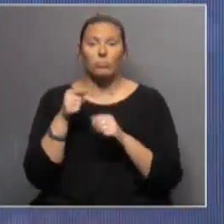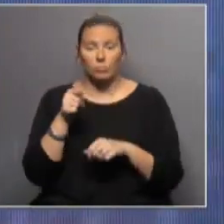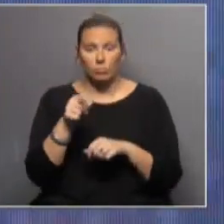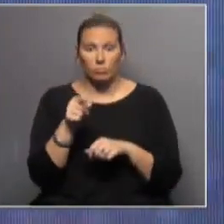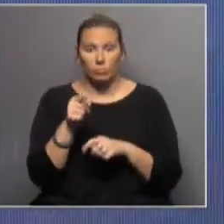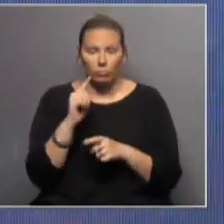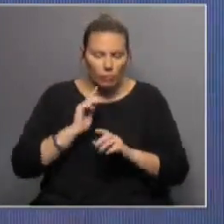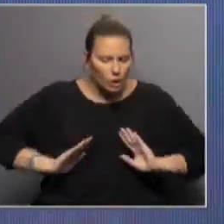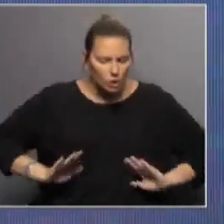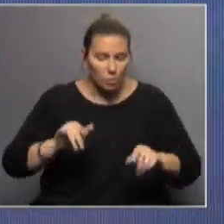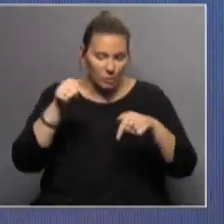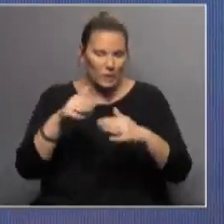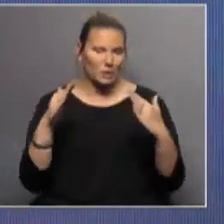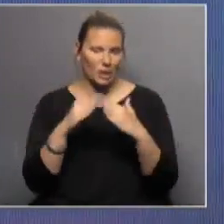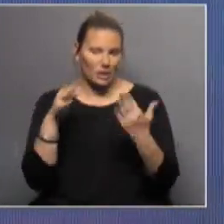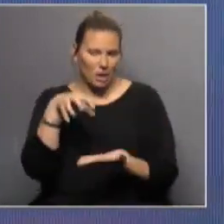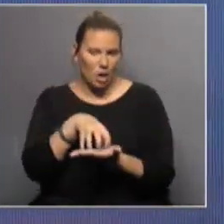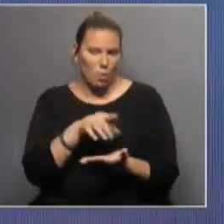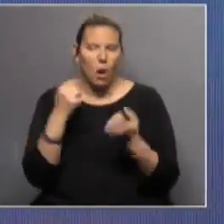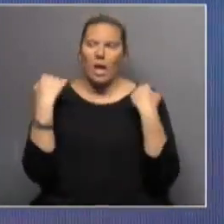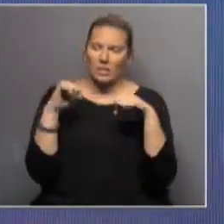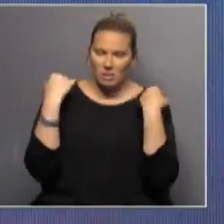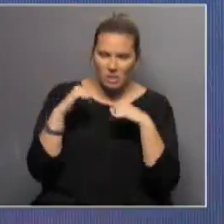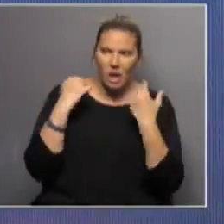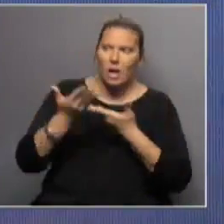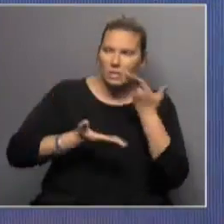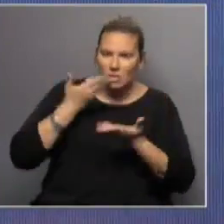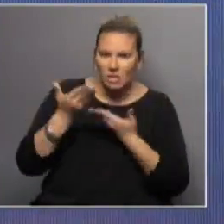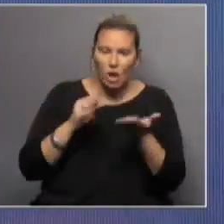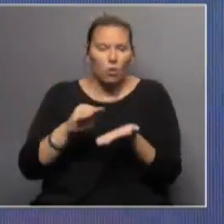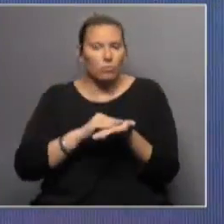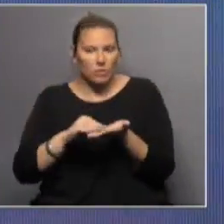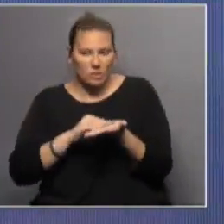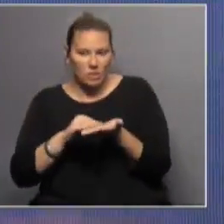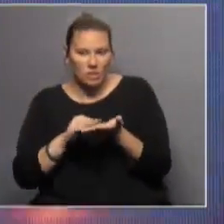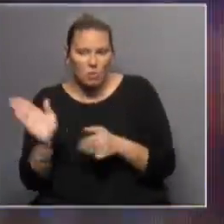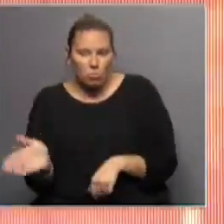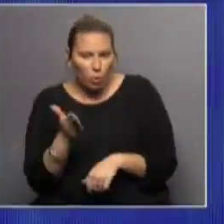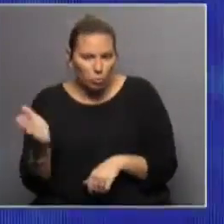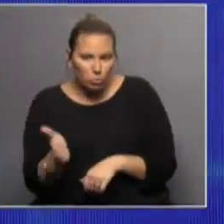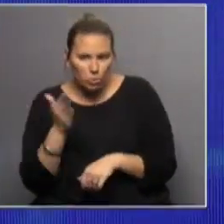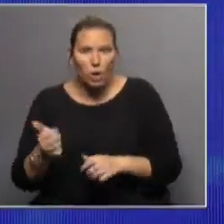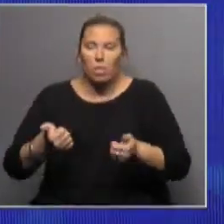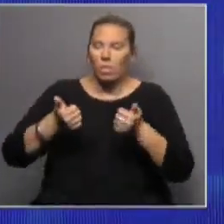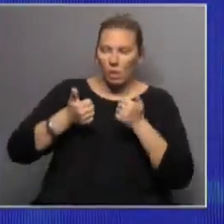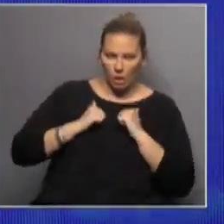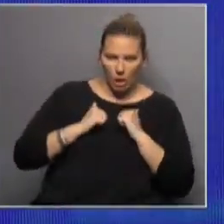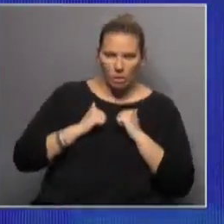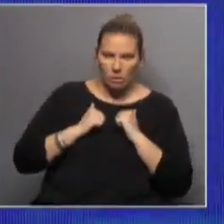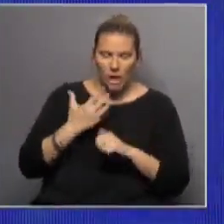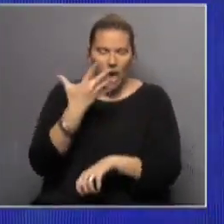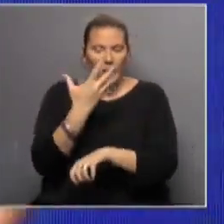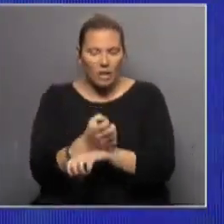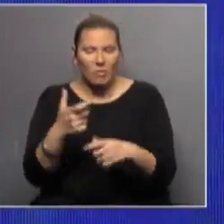está cocinando en esta casa, donde ellos ensayan, tienen sus oficinas, su producción, descansan un rato, graban